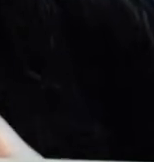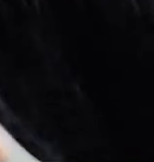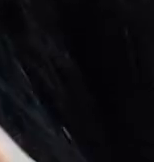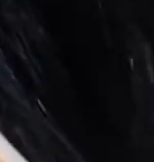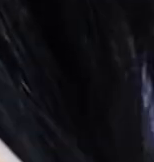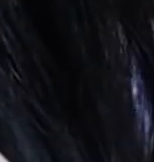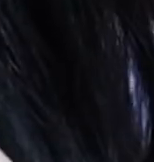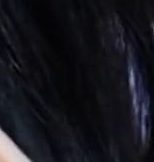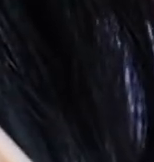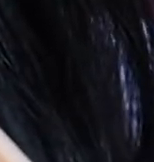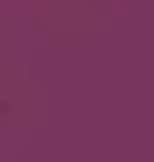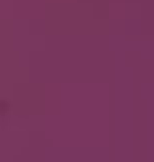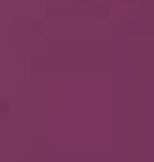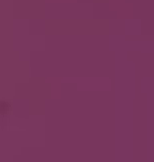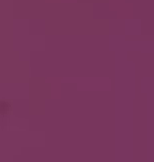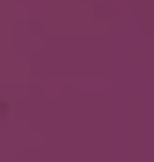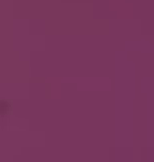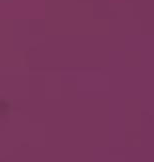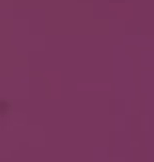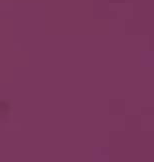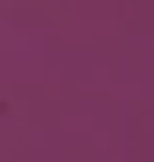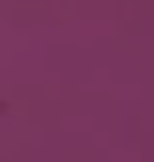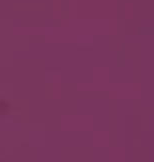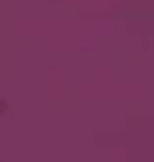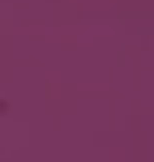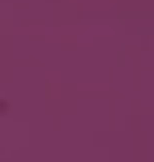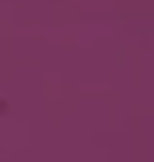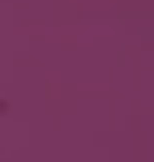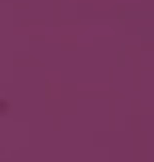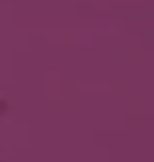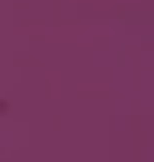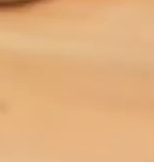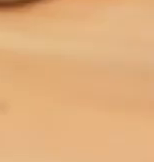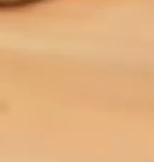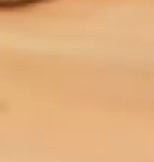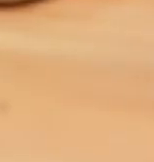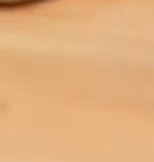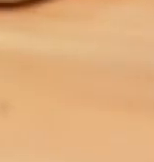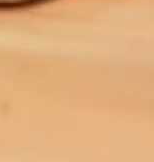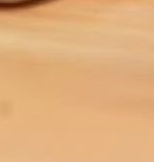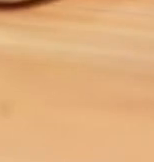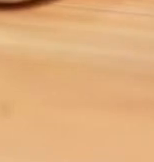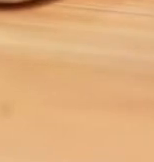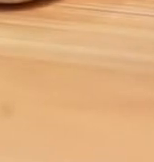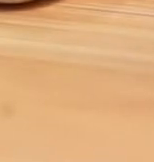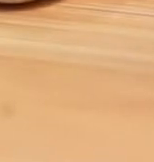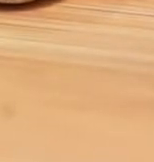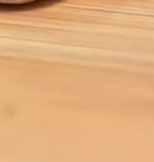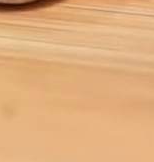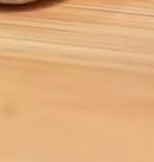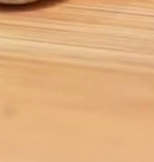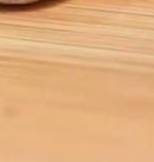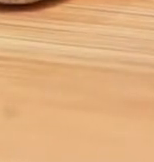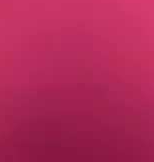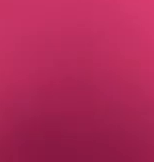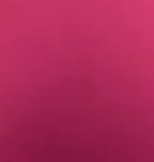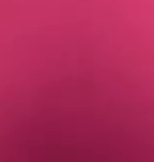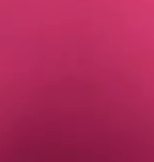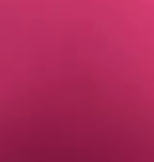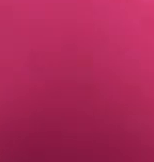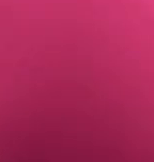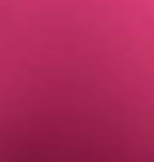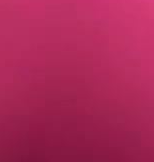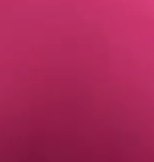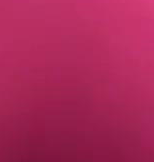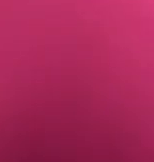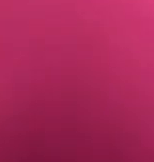Marcas de mazapanes, de las populares sopas instantáneas y de los típicos dulces de colación de las posadas, así como de los clásicos huevitos de chocolate,